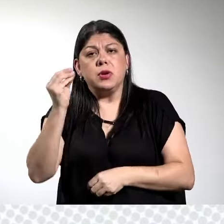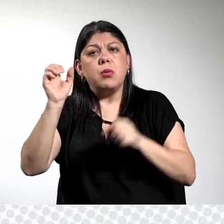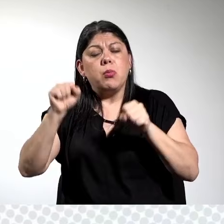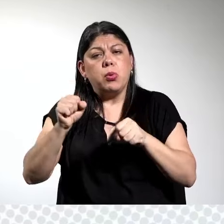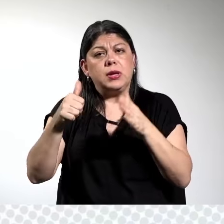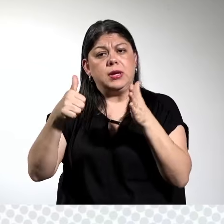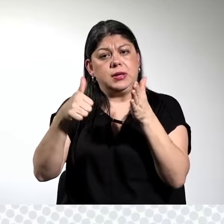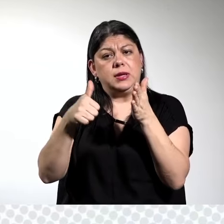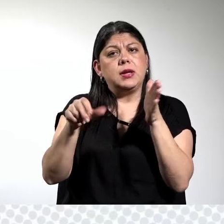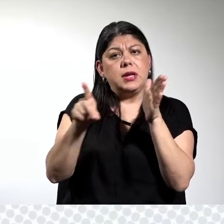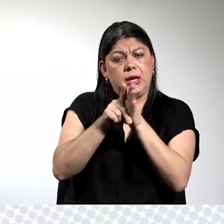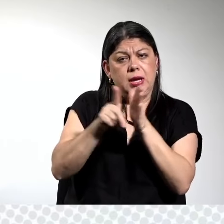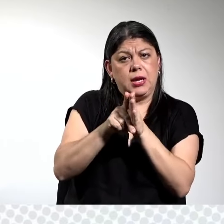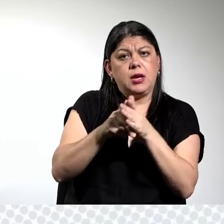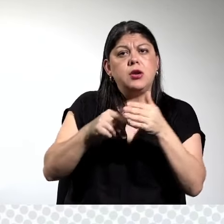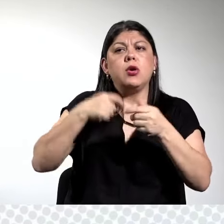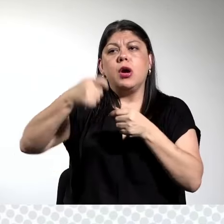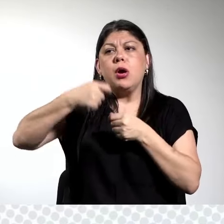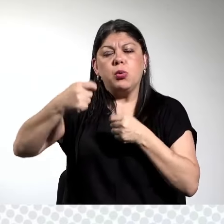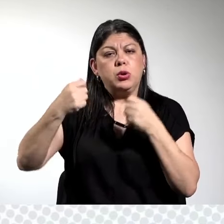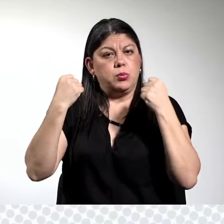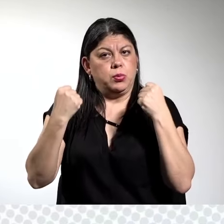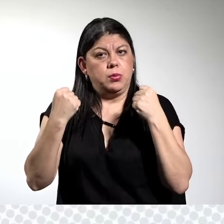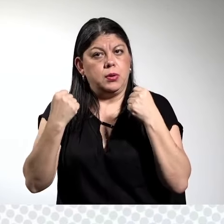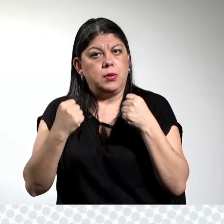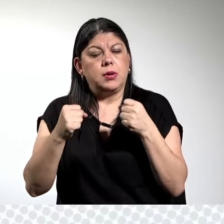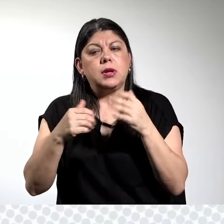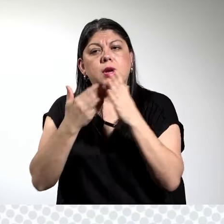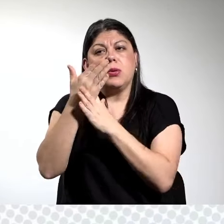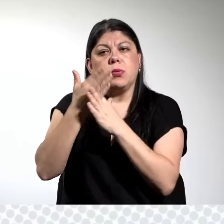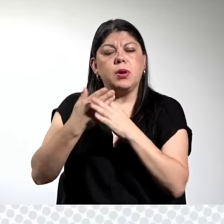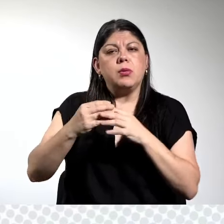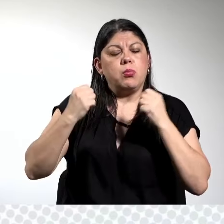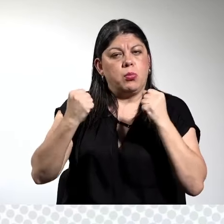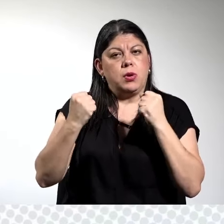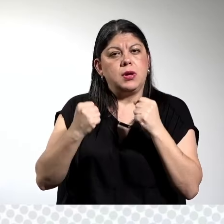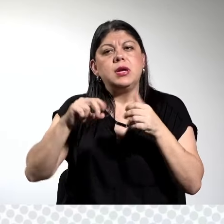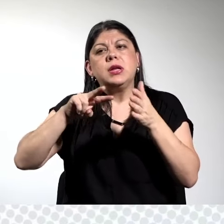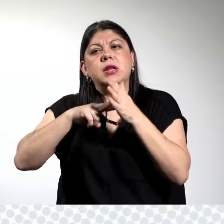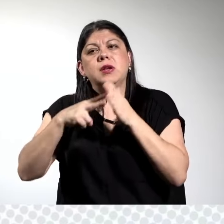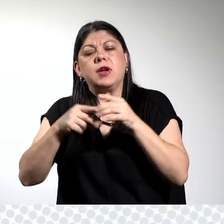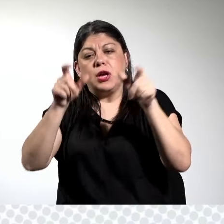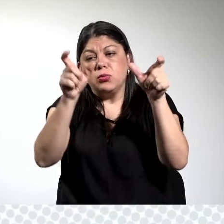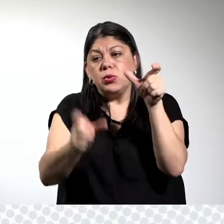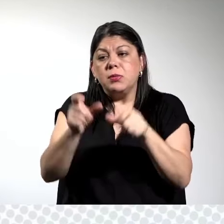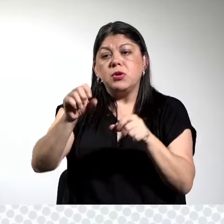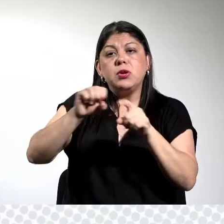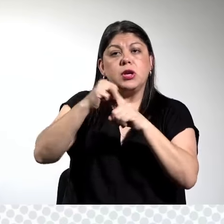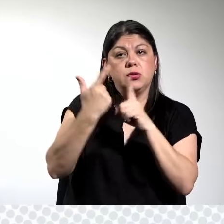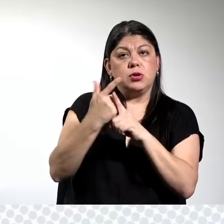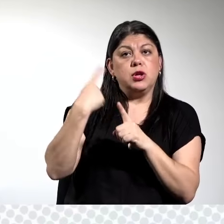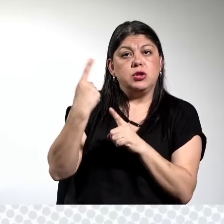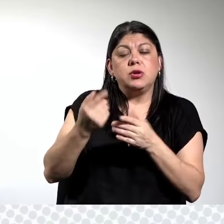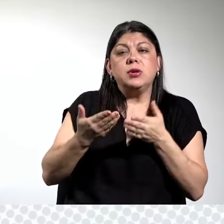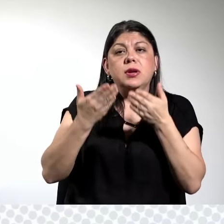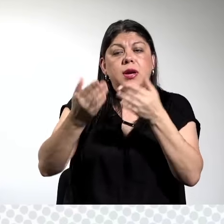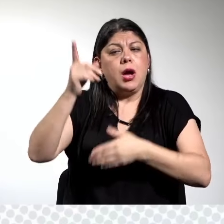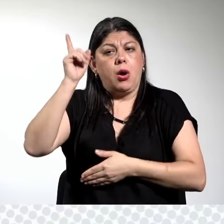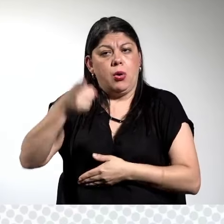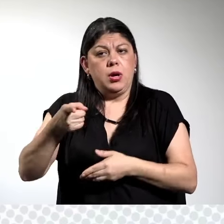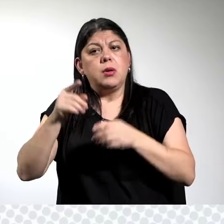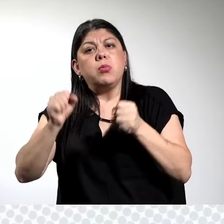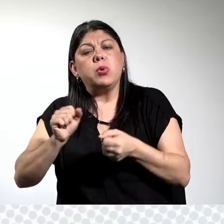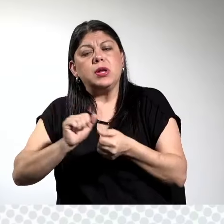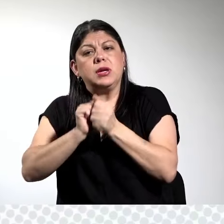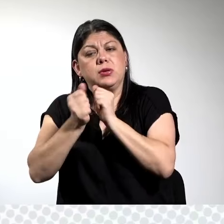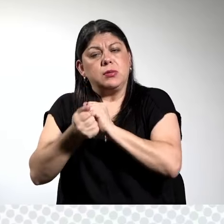tengan cada vez más acceso a cuotas de poder, porque si alguien tiene acceso a cuotas de poder, entonces es un sujeto social, ya no solo al que se le dan órdenes, sino también que